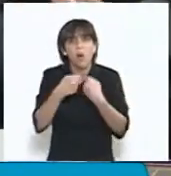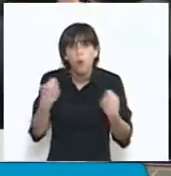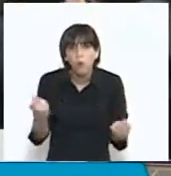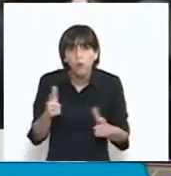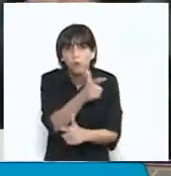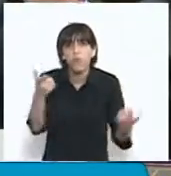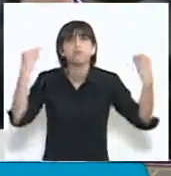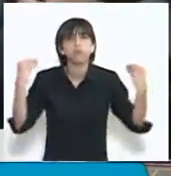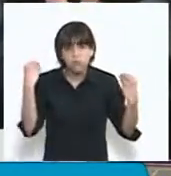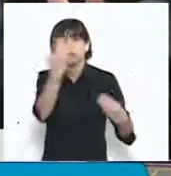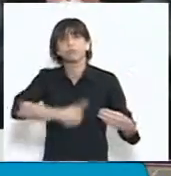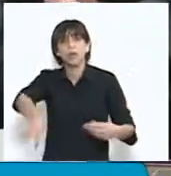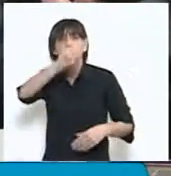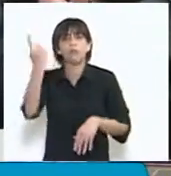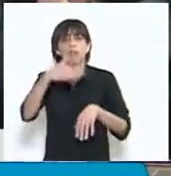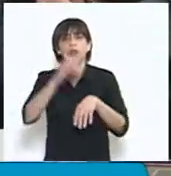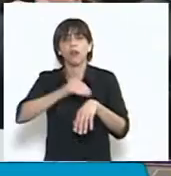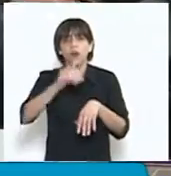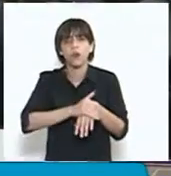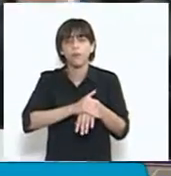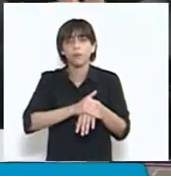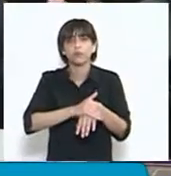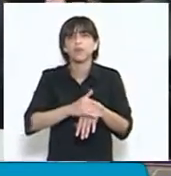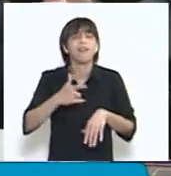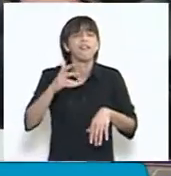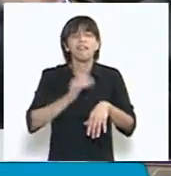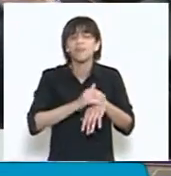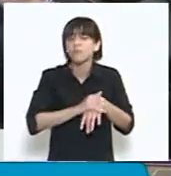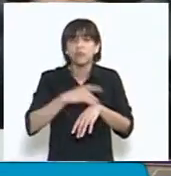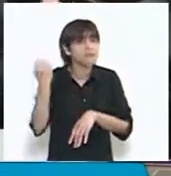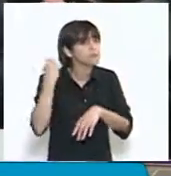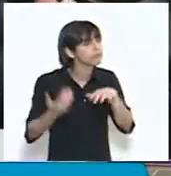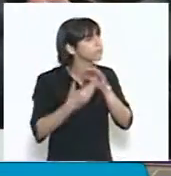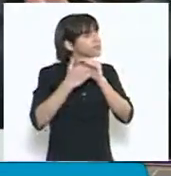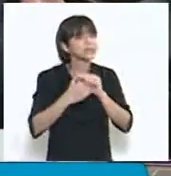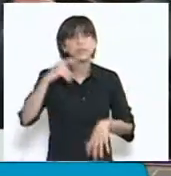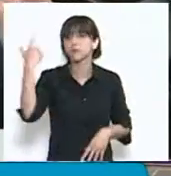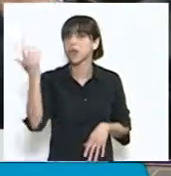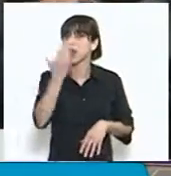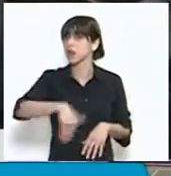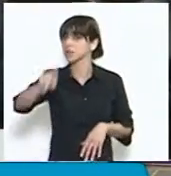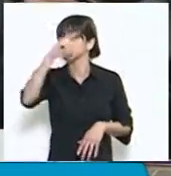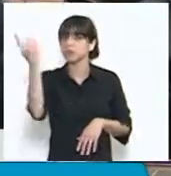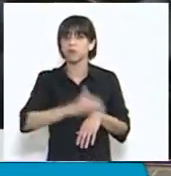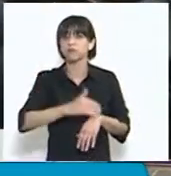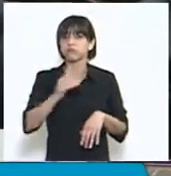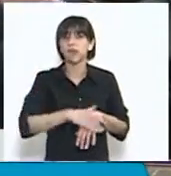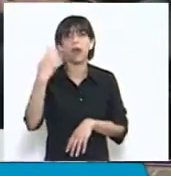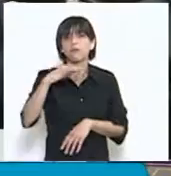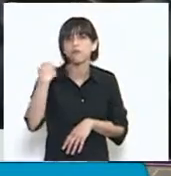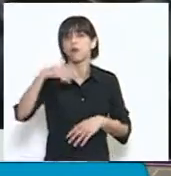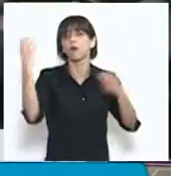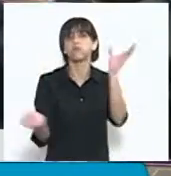el Estado es el responsable principal y final de construir la base